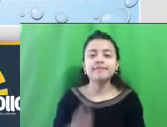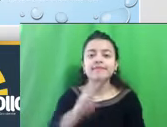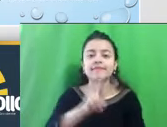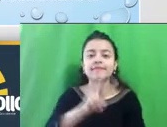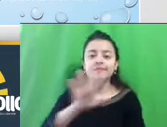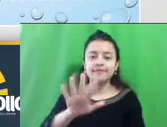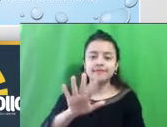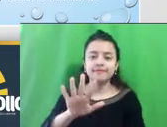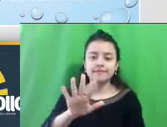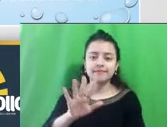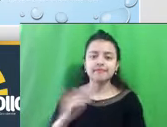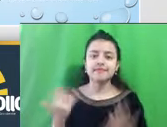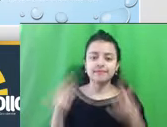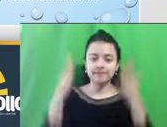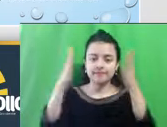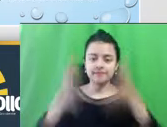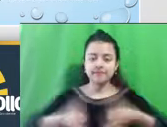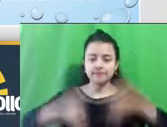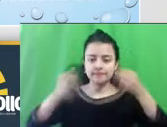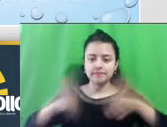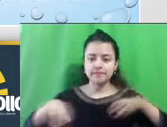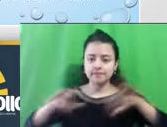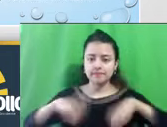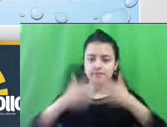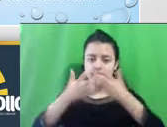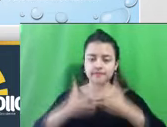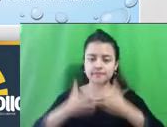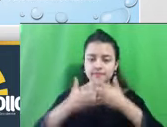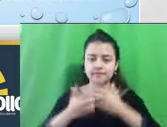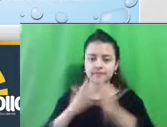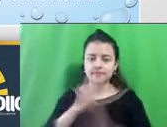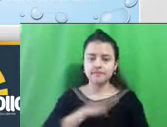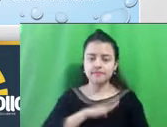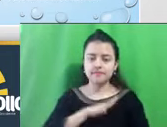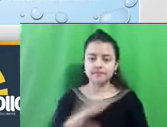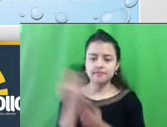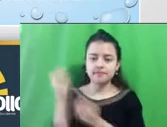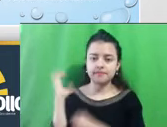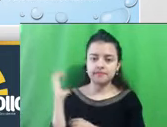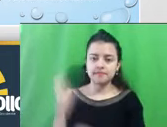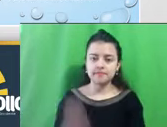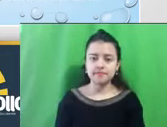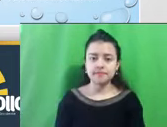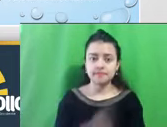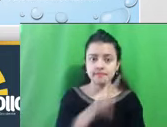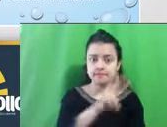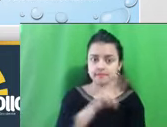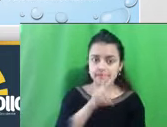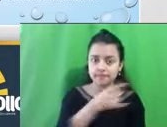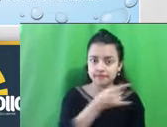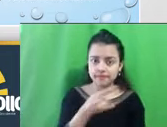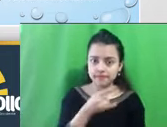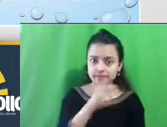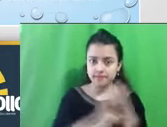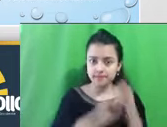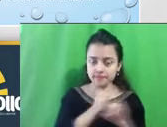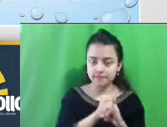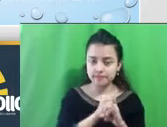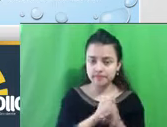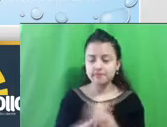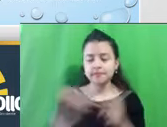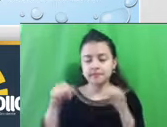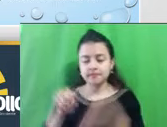hacerlo por parte de la administración municipal. ¿Listo? 22 se celebra el Día Internacional del Agua, pero el